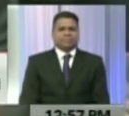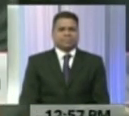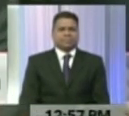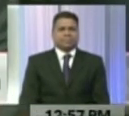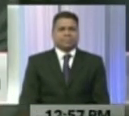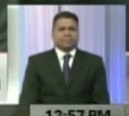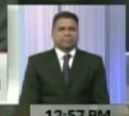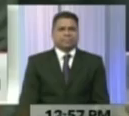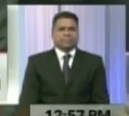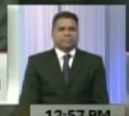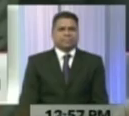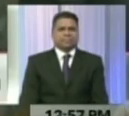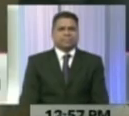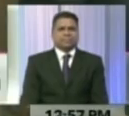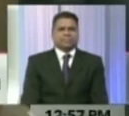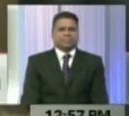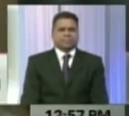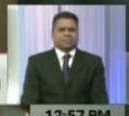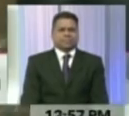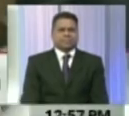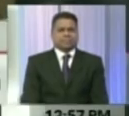a Rafael Guzmán.